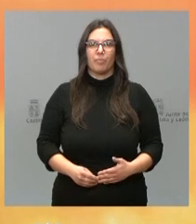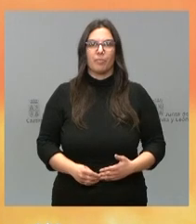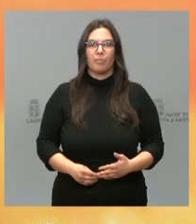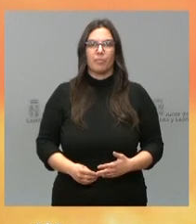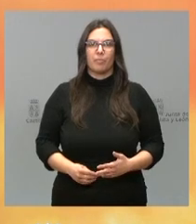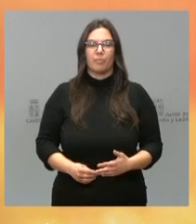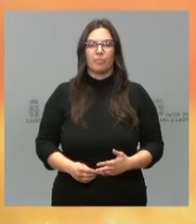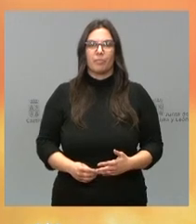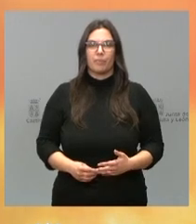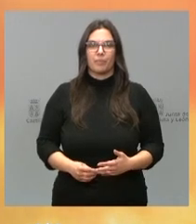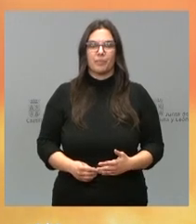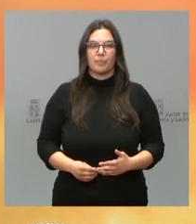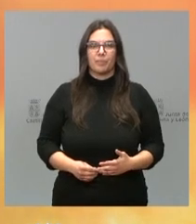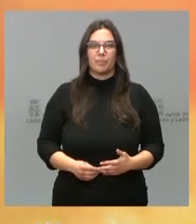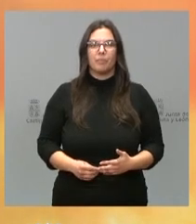perdón